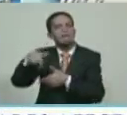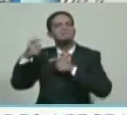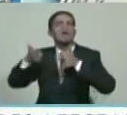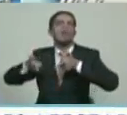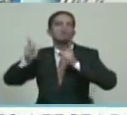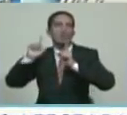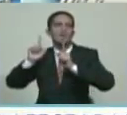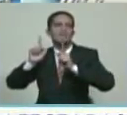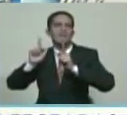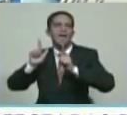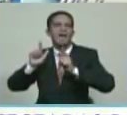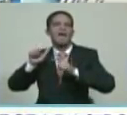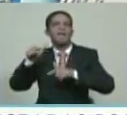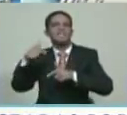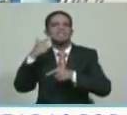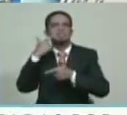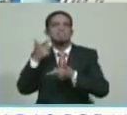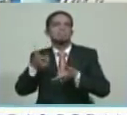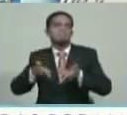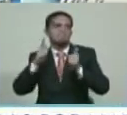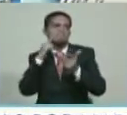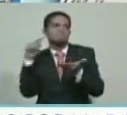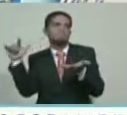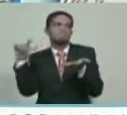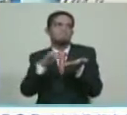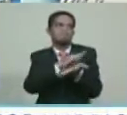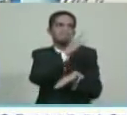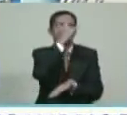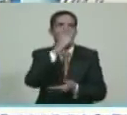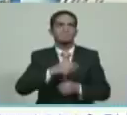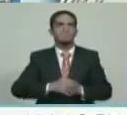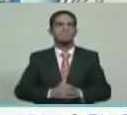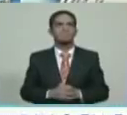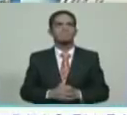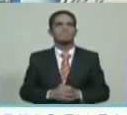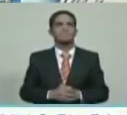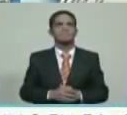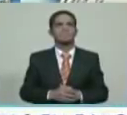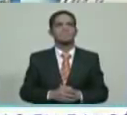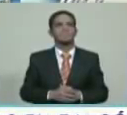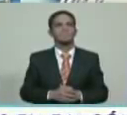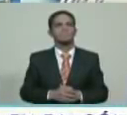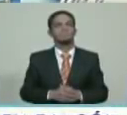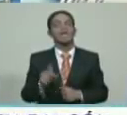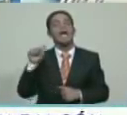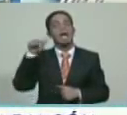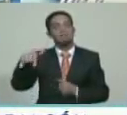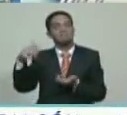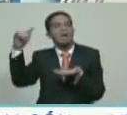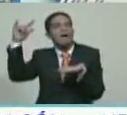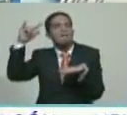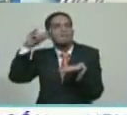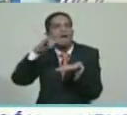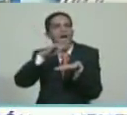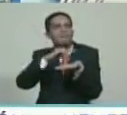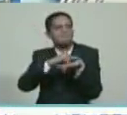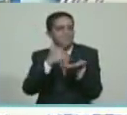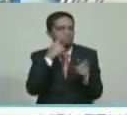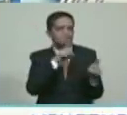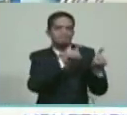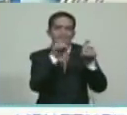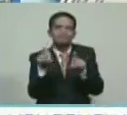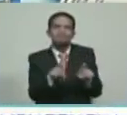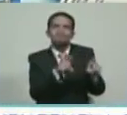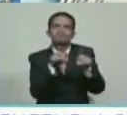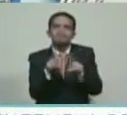competentes en materia de aeronáutica civil. A estas aeronaves se le han practicado experticias,